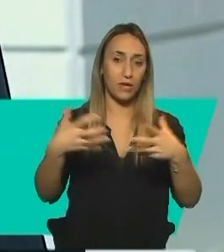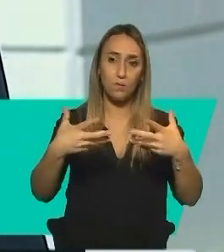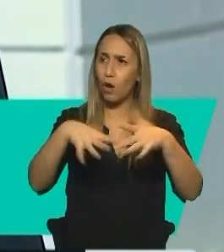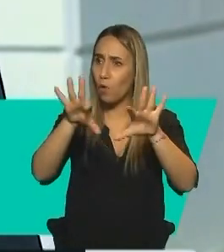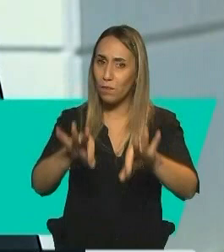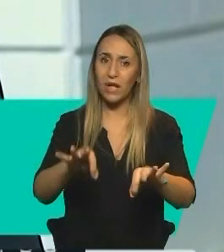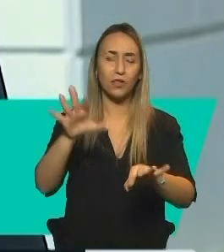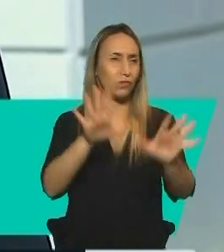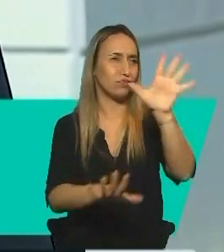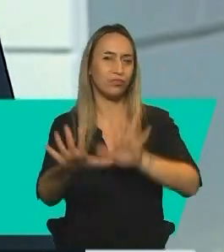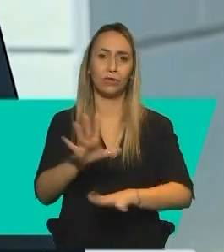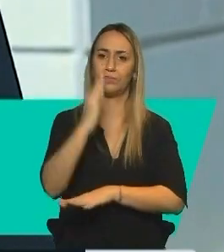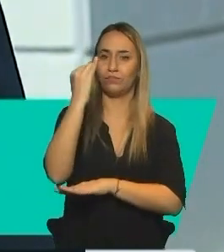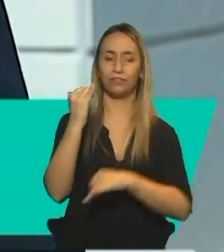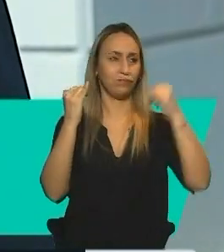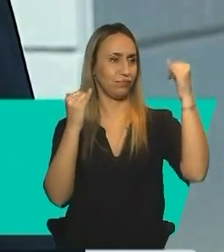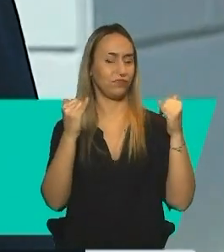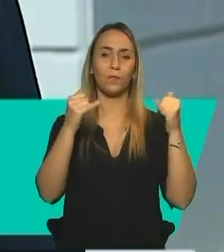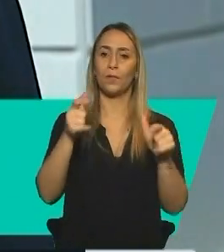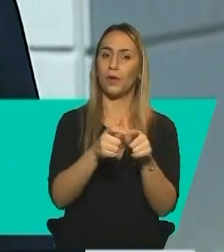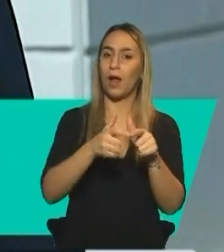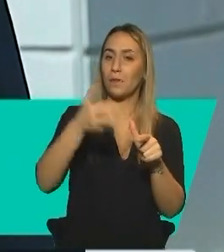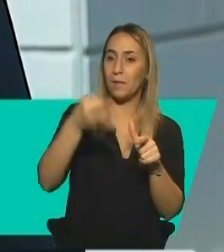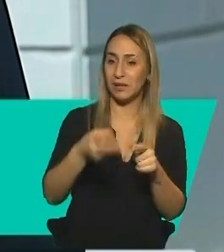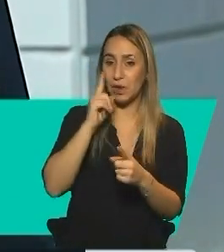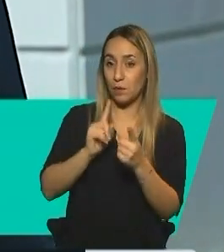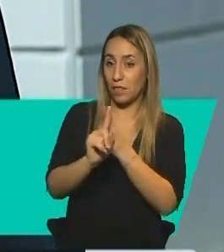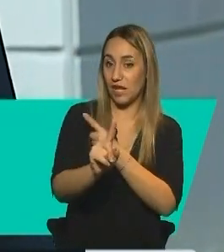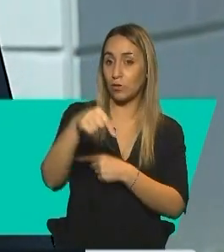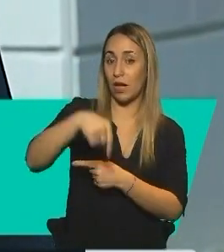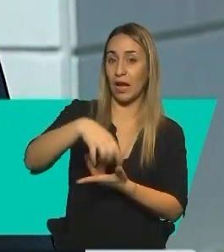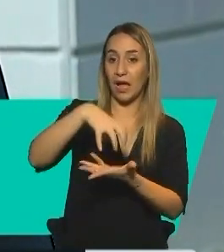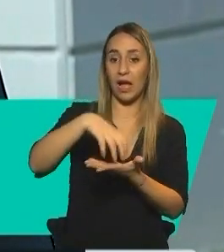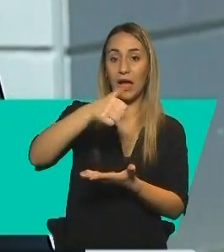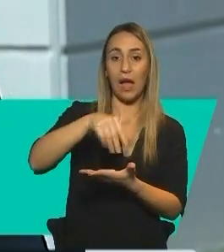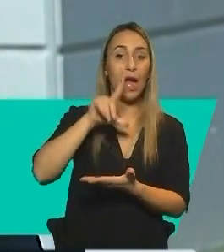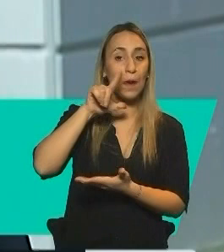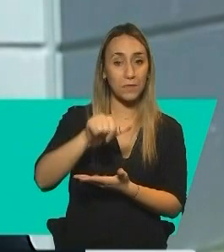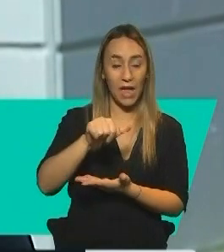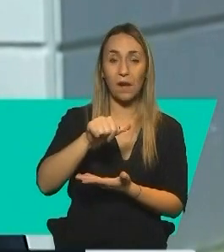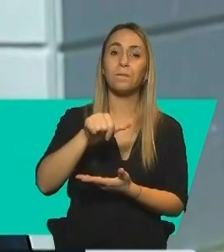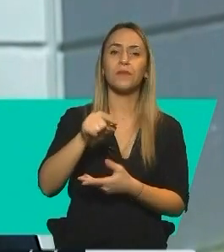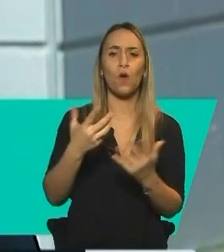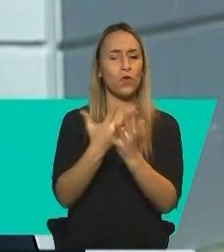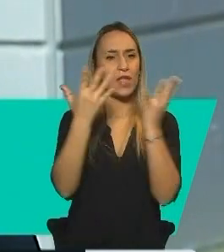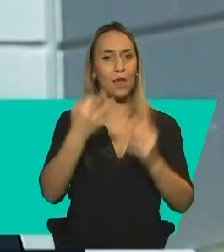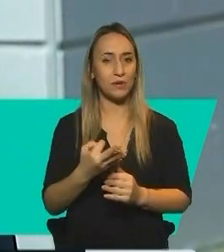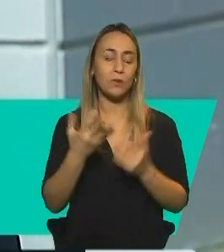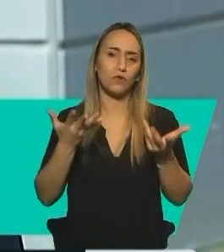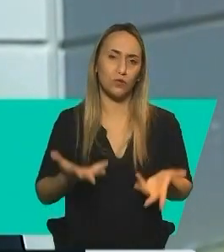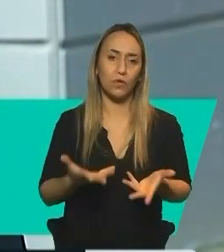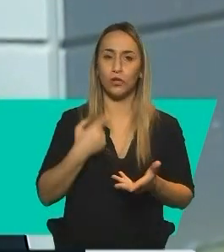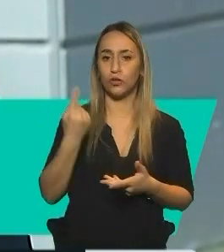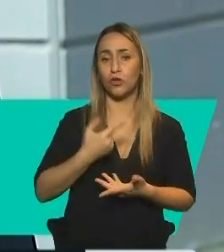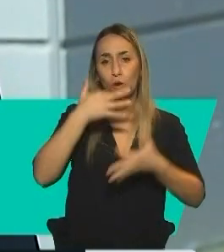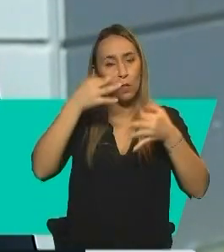esta transmisión, este programa especial en vivo desde la AMIA en este día tan especial y además, claro, cumpliendo con